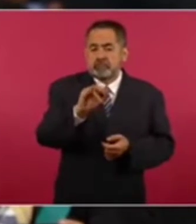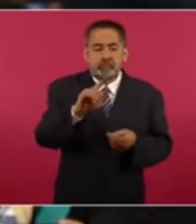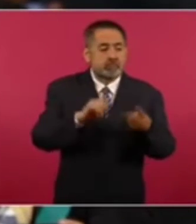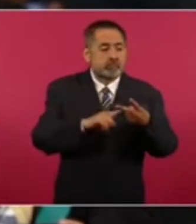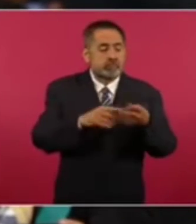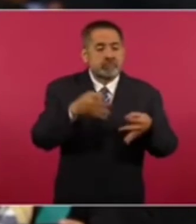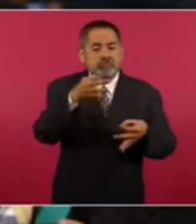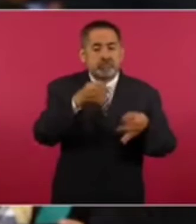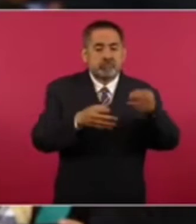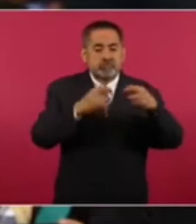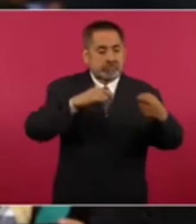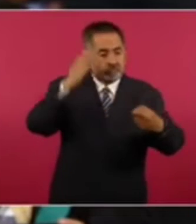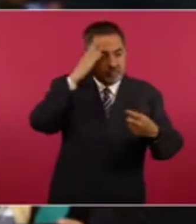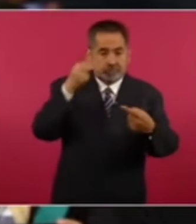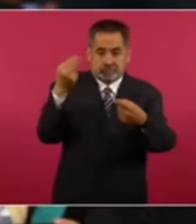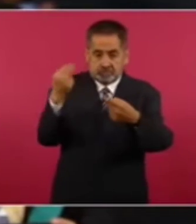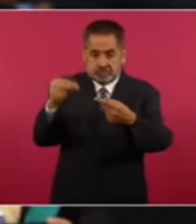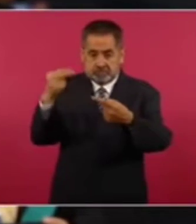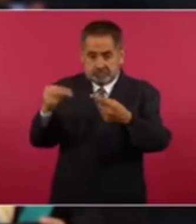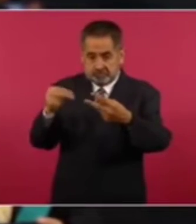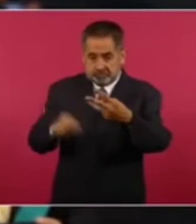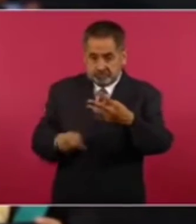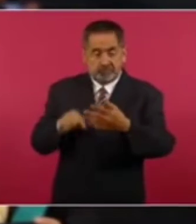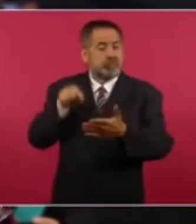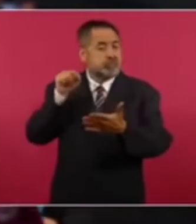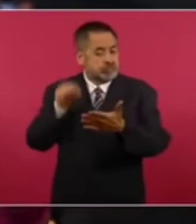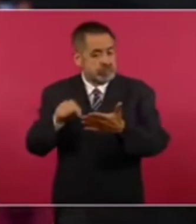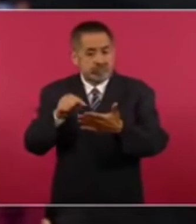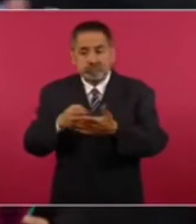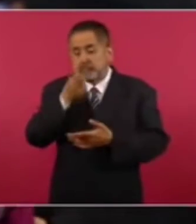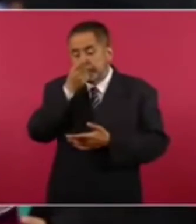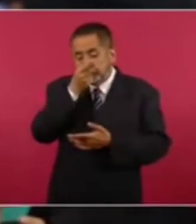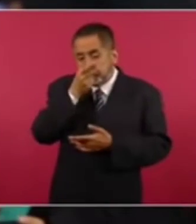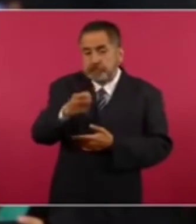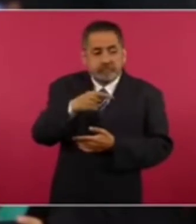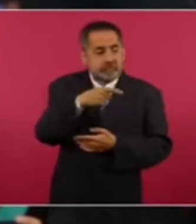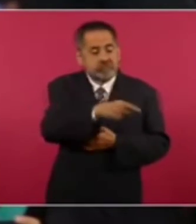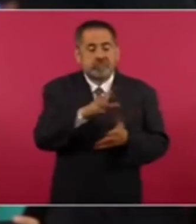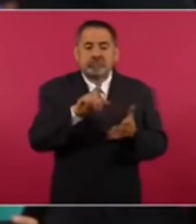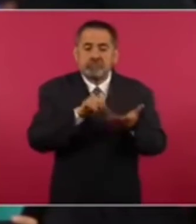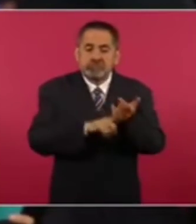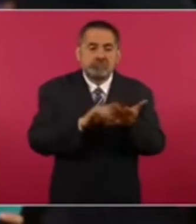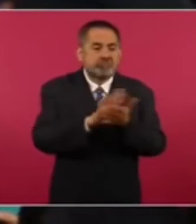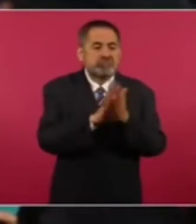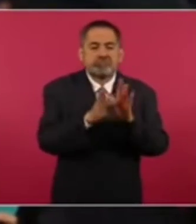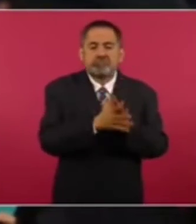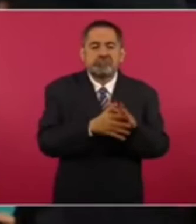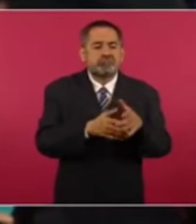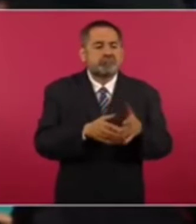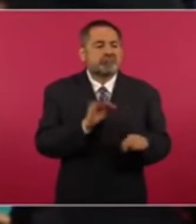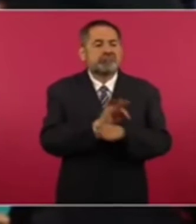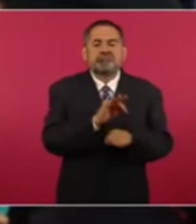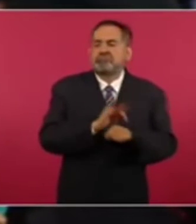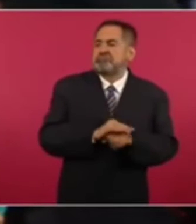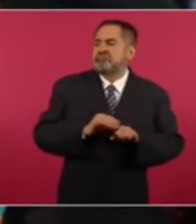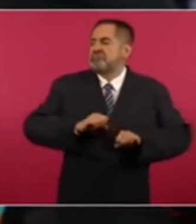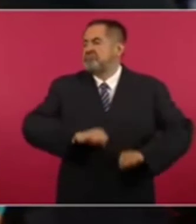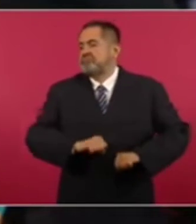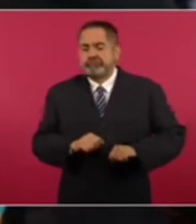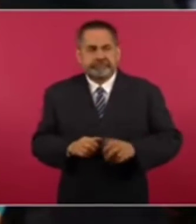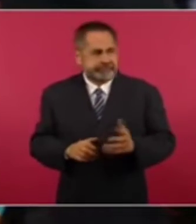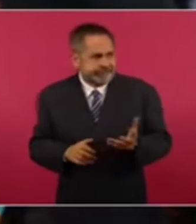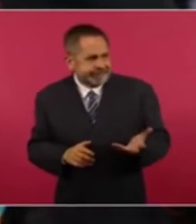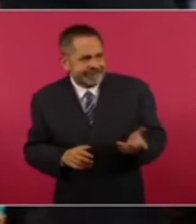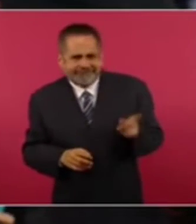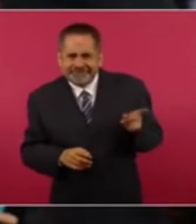que se mencionan con nombre y apellido, que han contribuido o que han sido parte de la maquinación de la impunidad. En este caso, bueno,